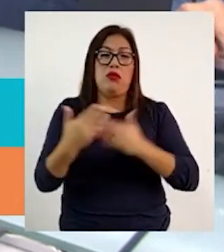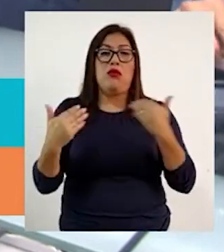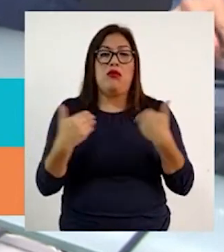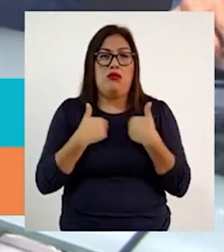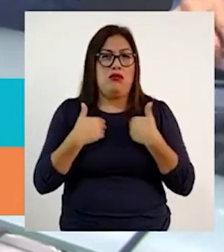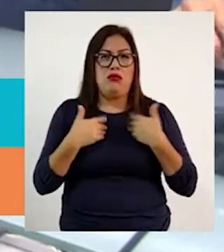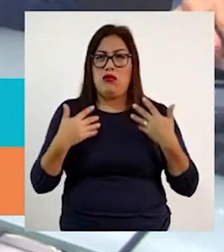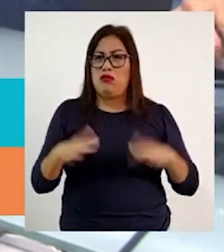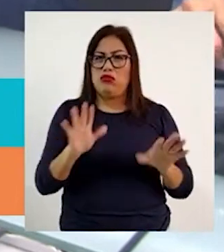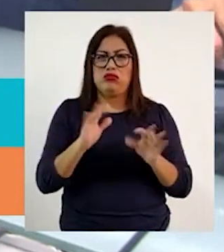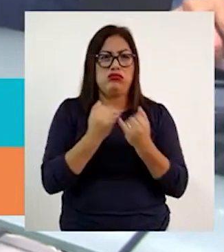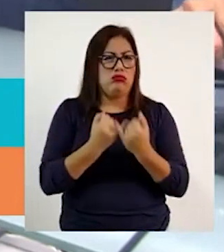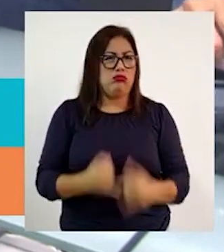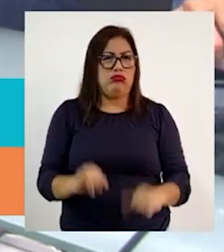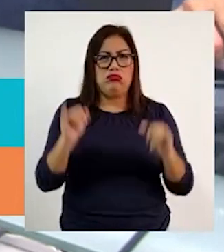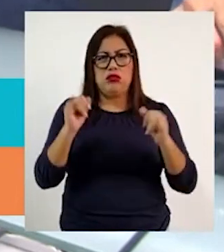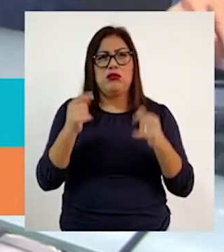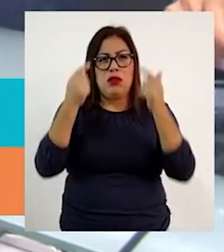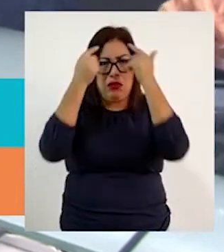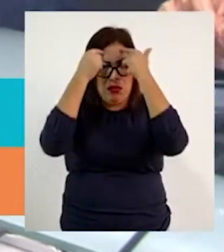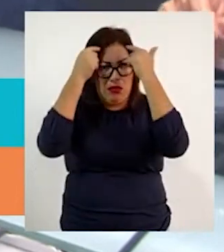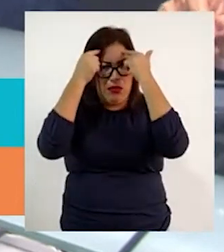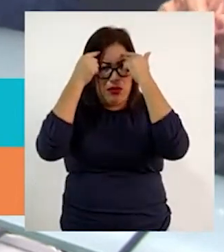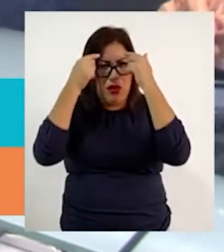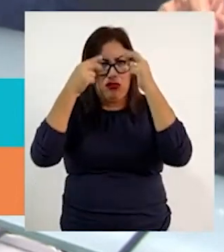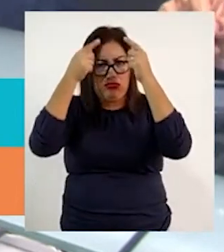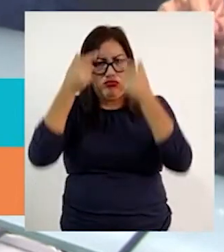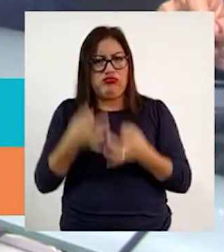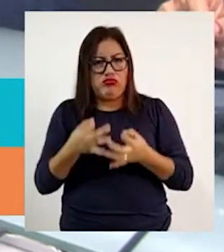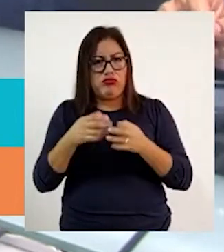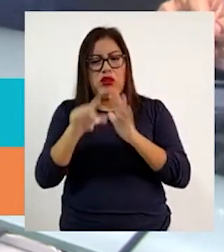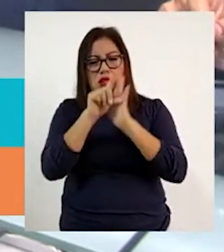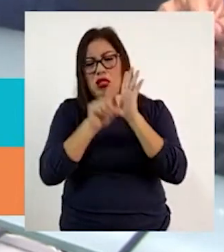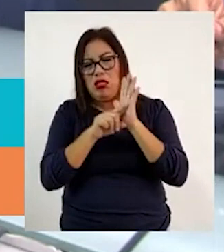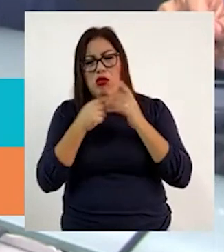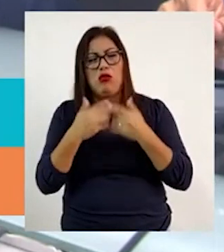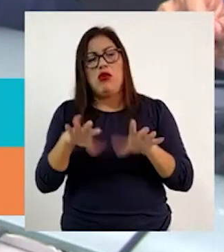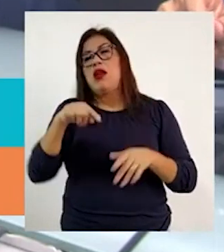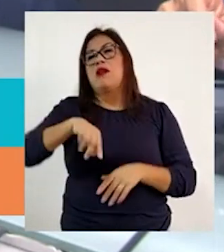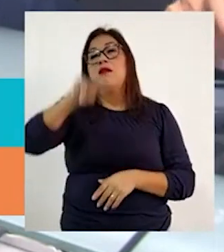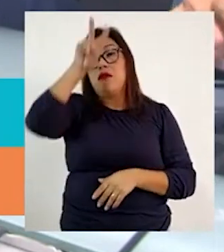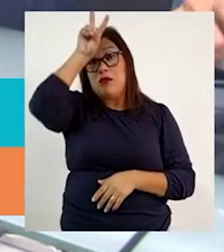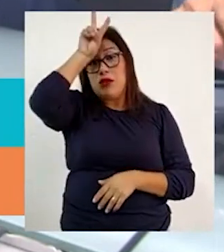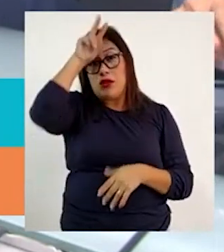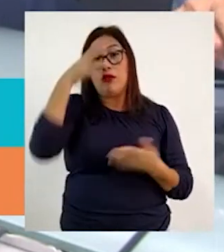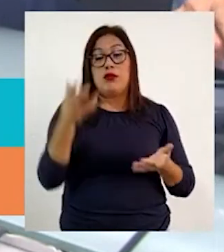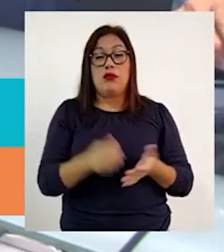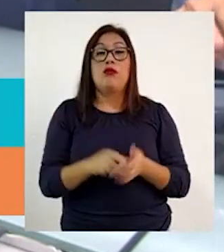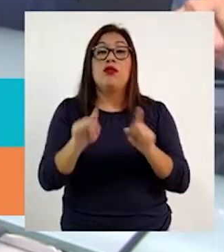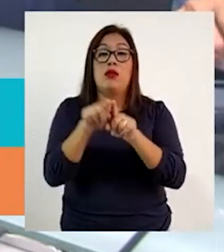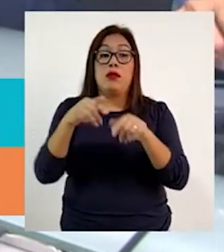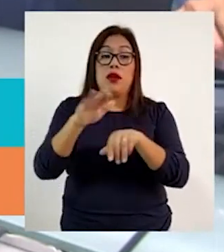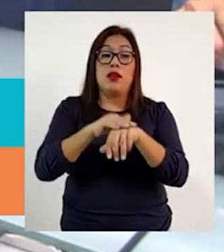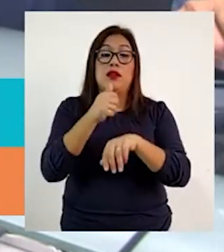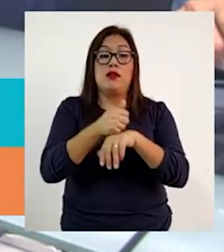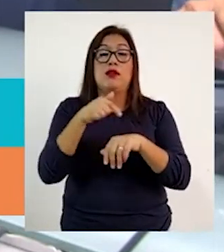plena capacidad jurídica aquí en el Perú. Y así lo estableció también el decreto